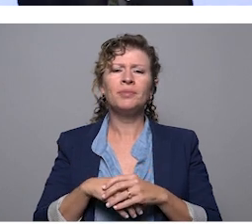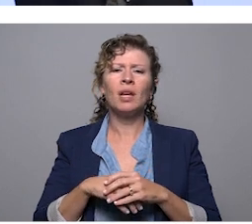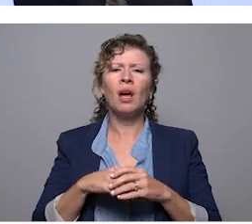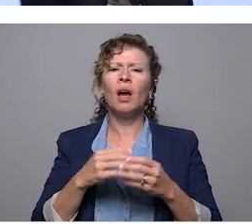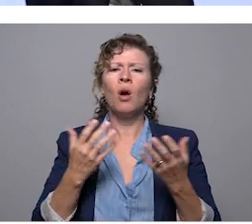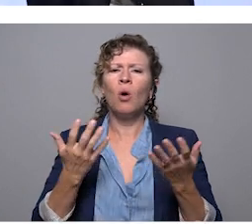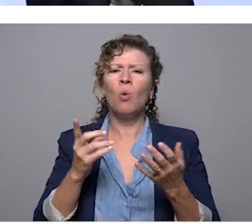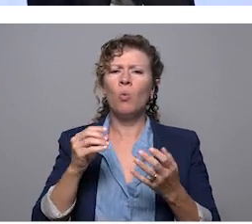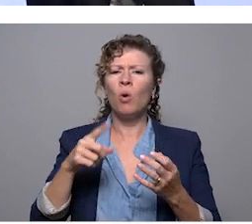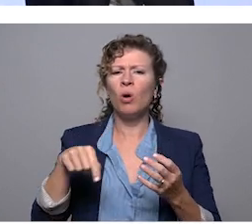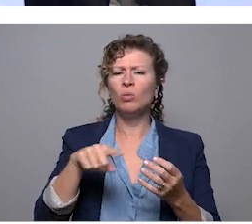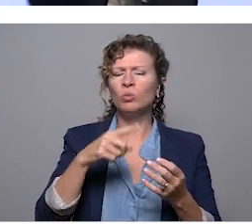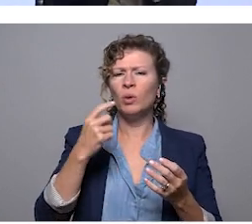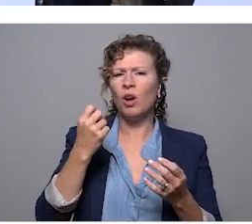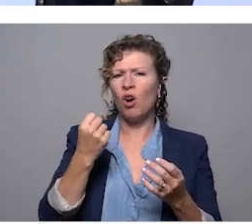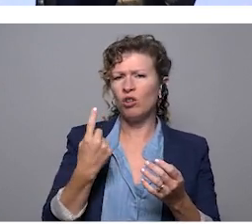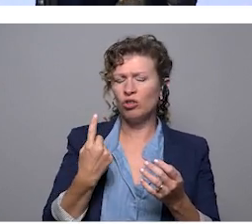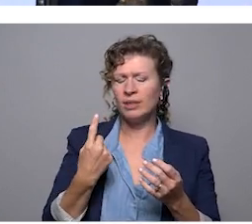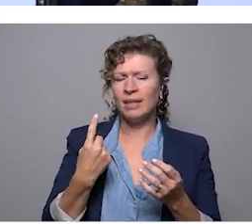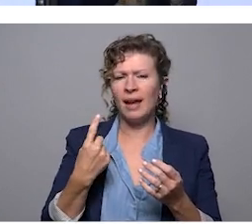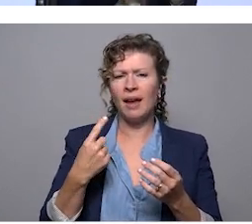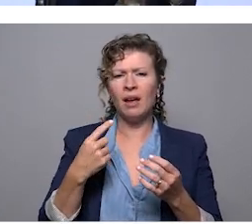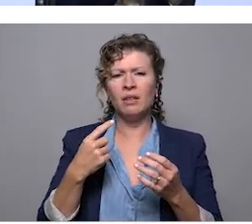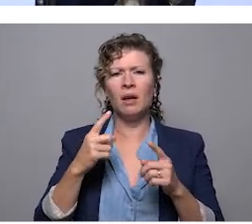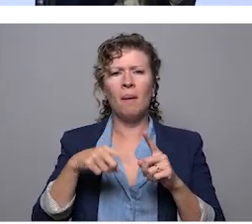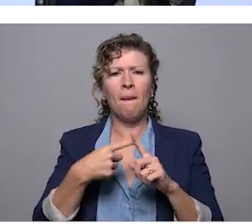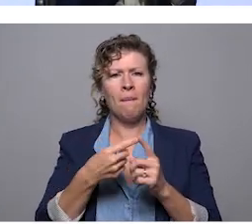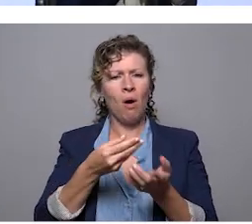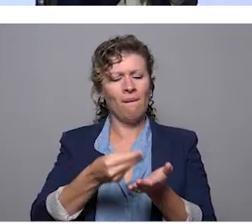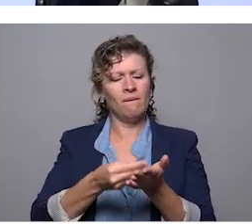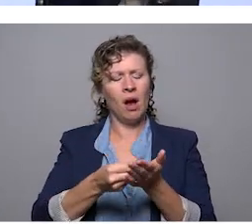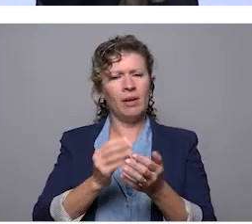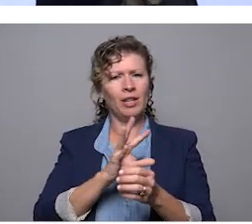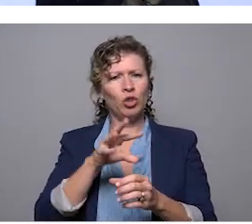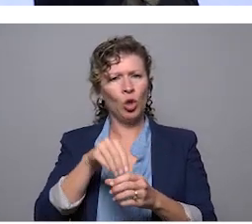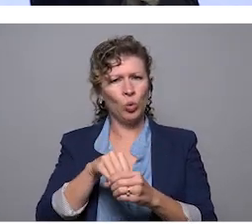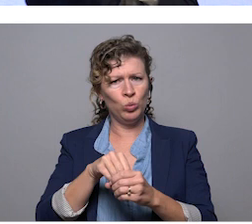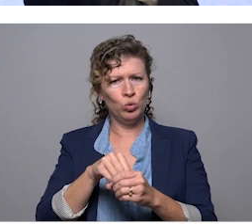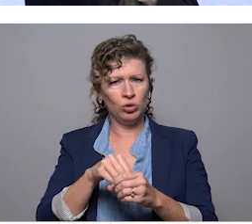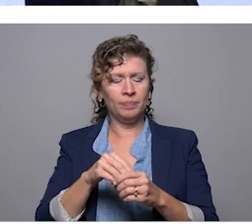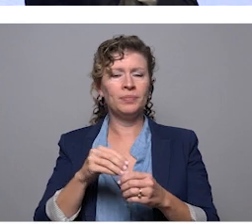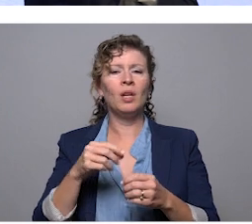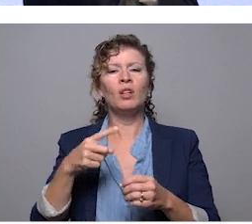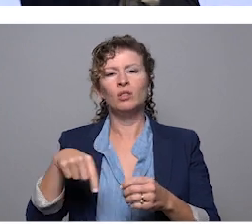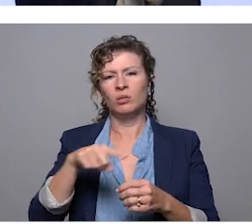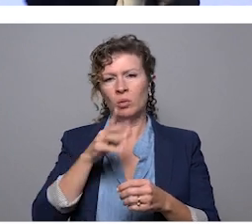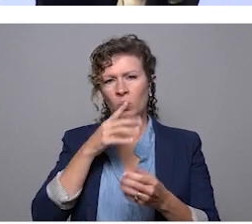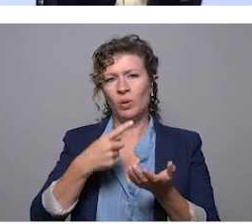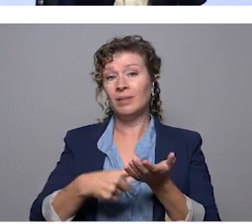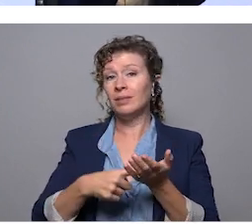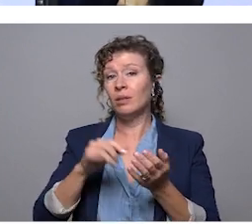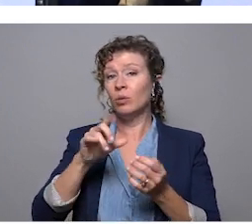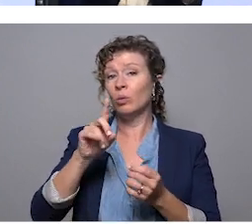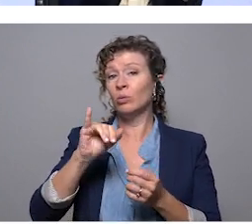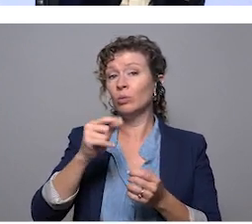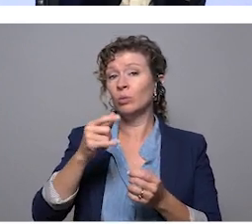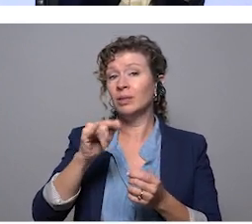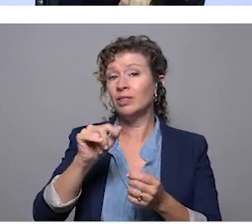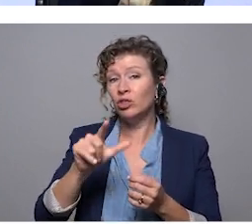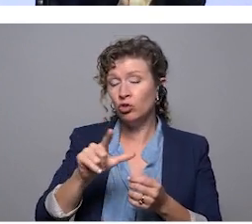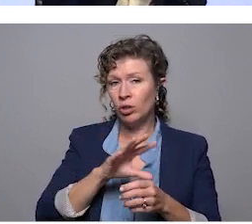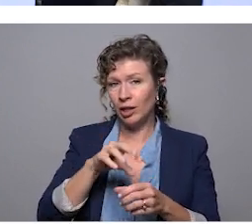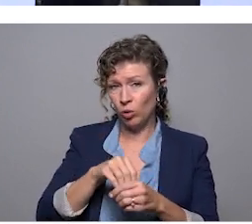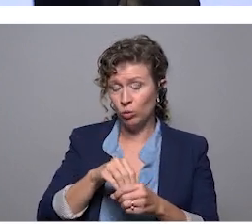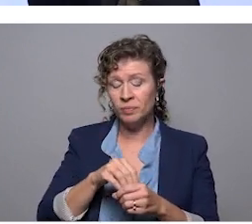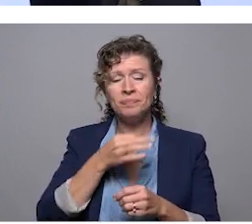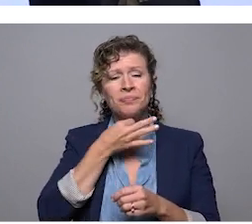digital que ahorita Vamos a abordar pero en lo general eh queros saber cuál es es la situación de la inclusión financiera en sus regiones en sus instituciones